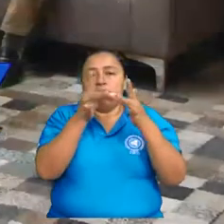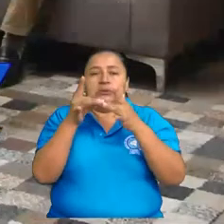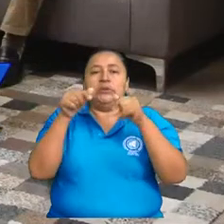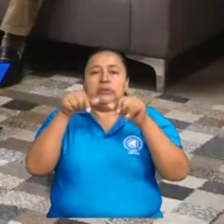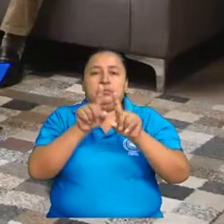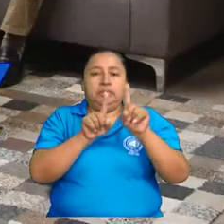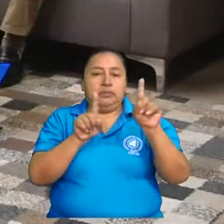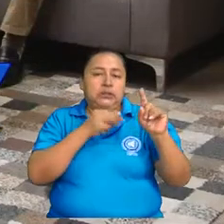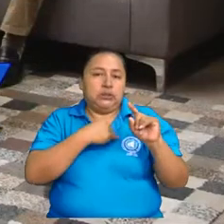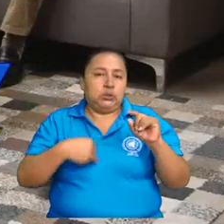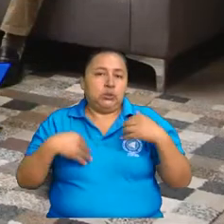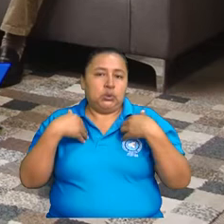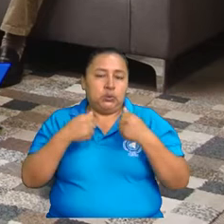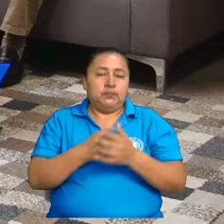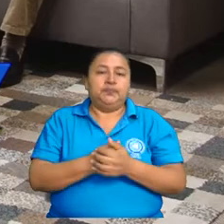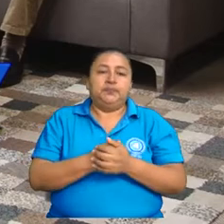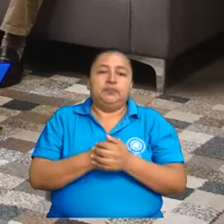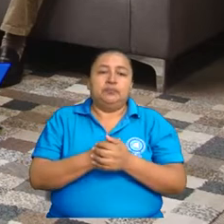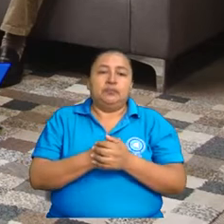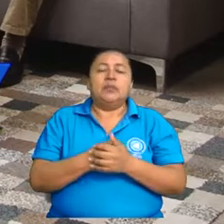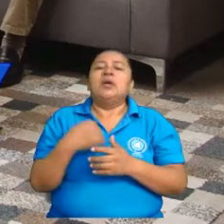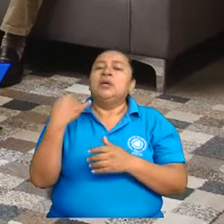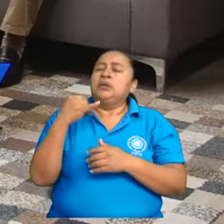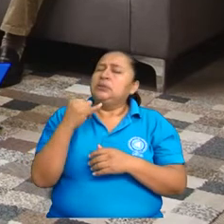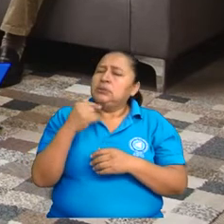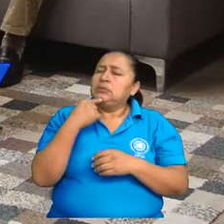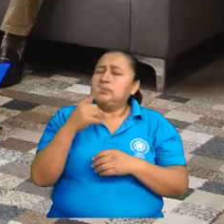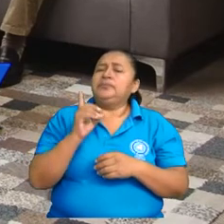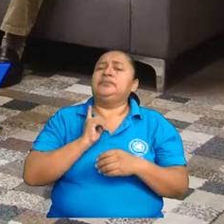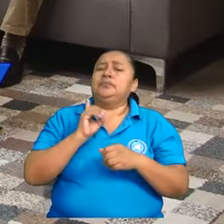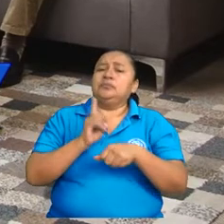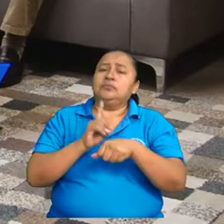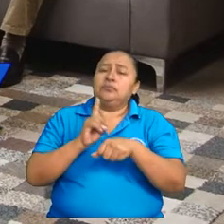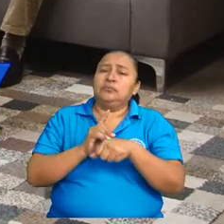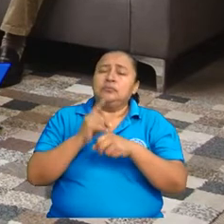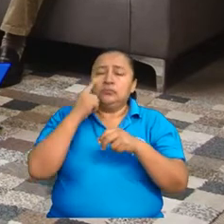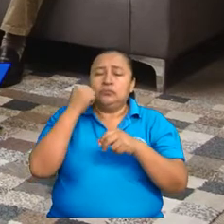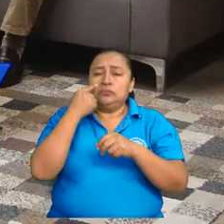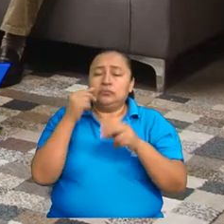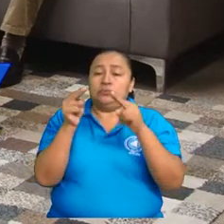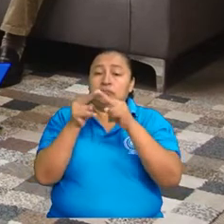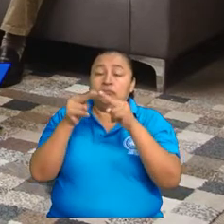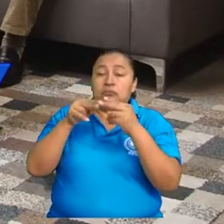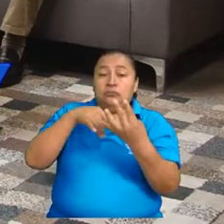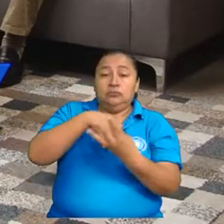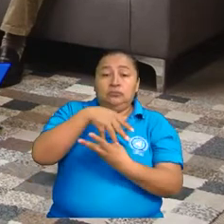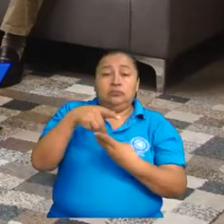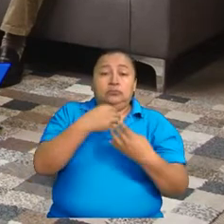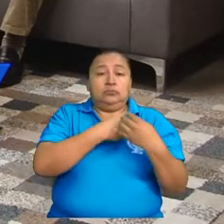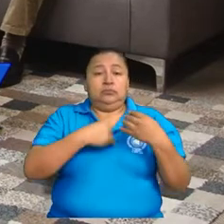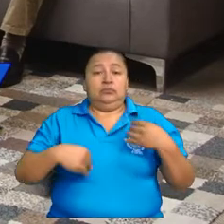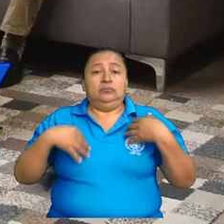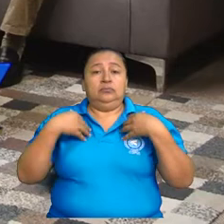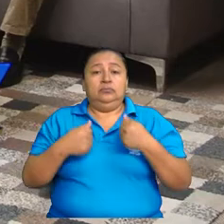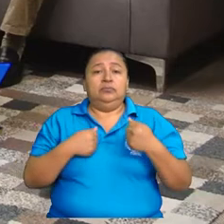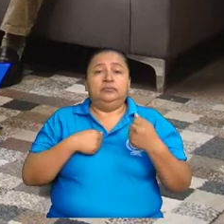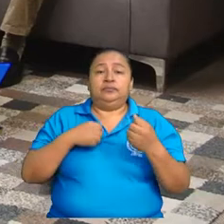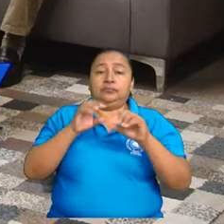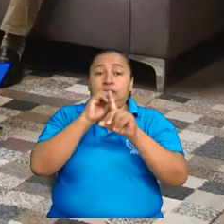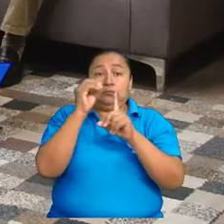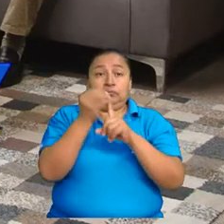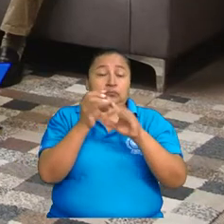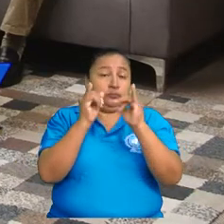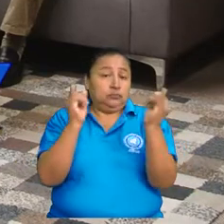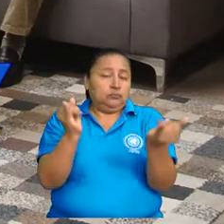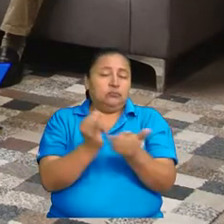hospitalario. Y sin duda alguna, doctor, conocer un poquito la importancia de la vinculación de nuestro sistema de salud con los organismos internacionales. Y ahí